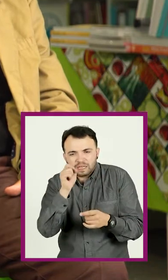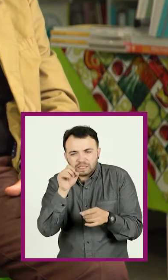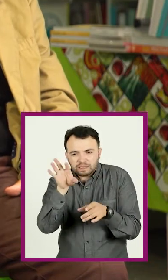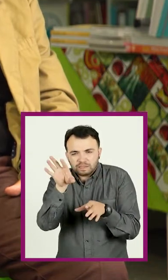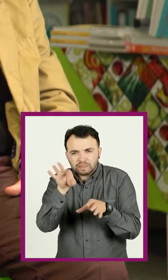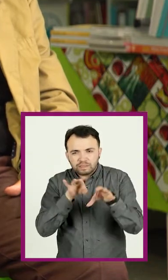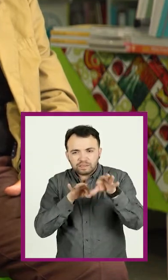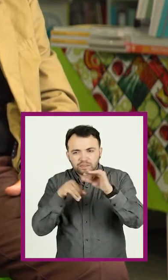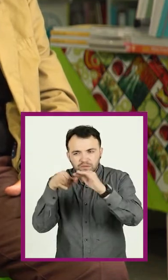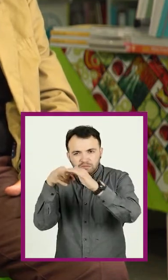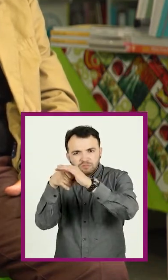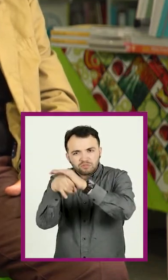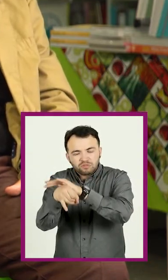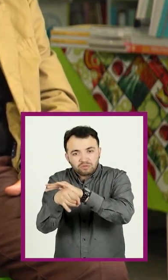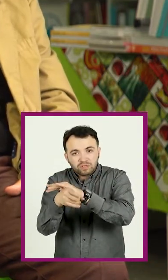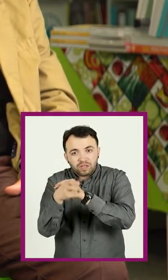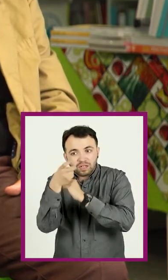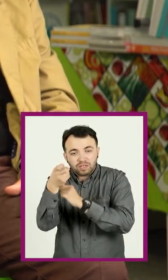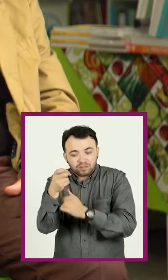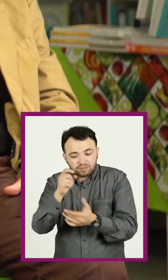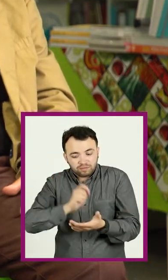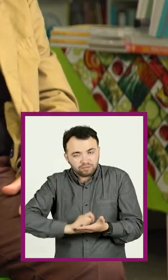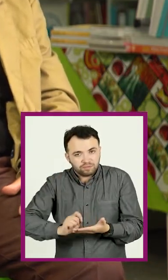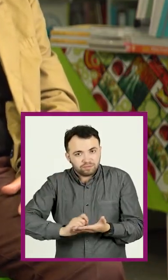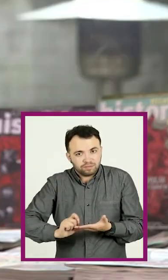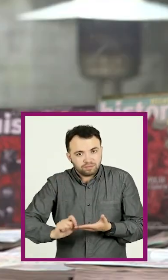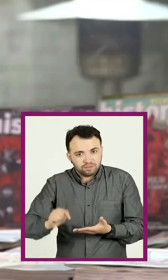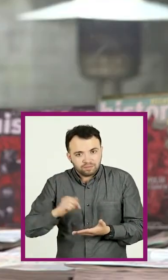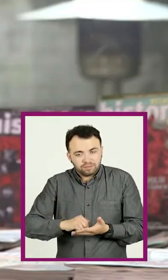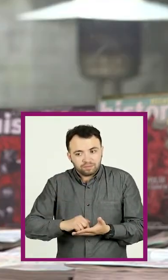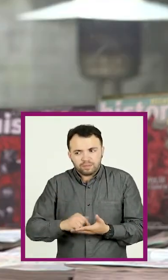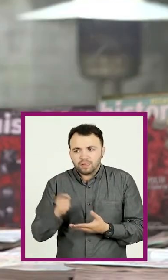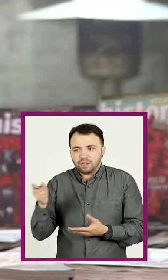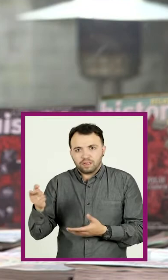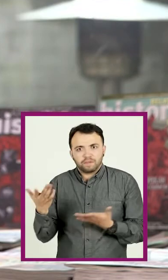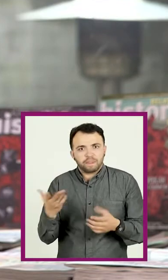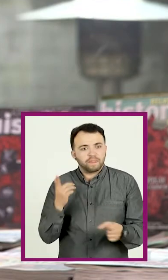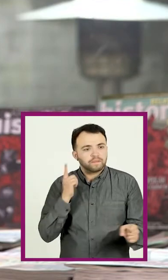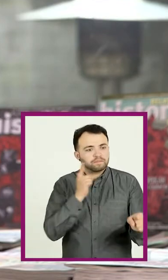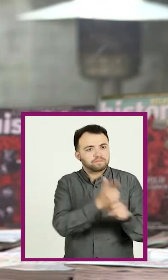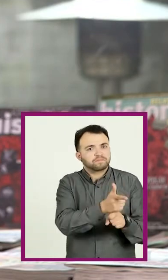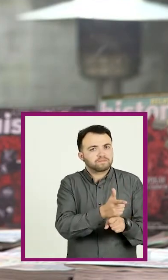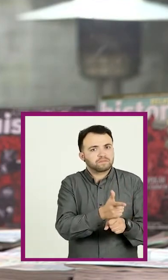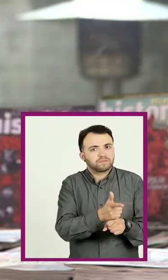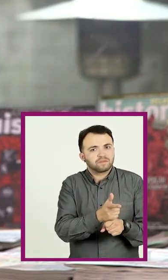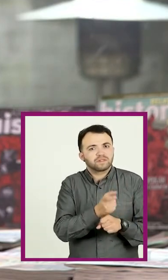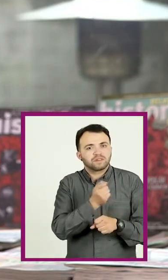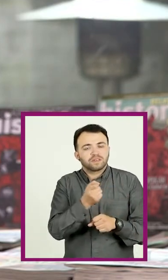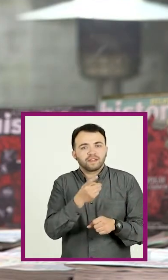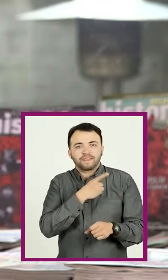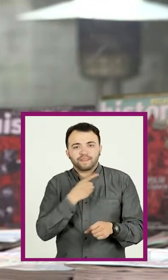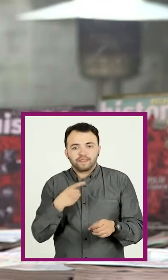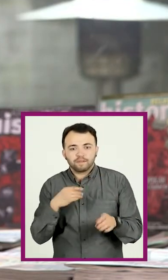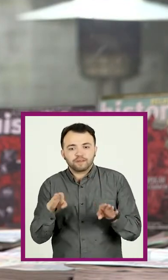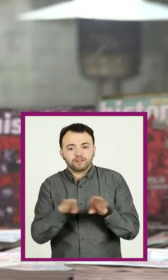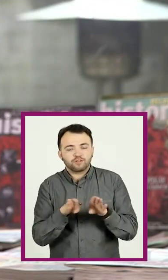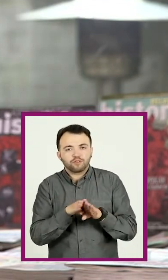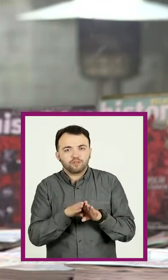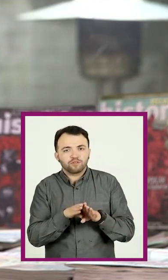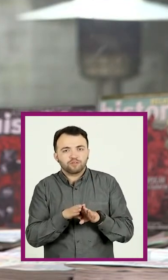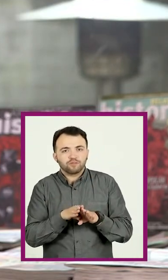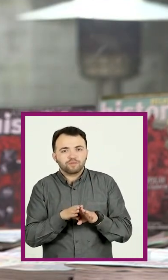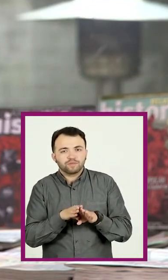interpretación profunda, pues. Hace una interpretación profunda. Hermenéutico, ¿no? Ajá, exacto, hace una interpretación, ¿no? Entonces, él